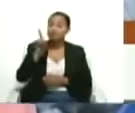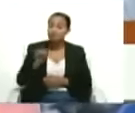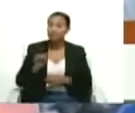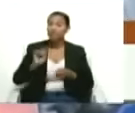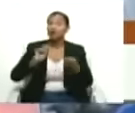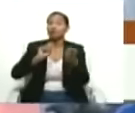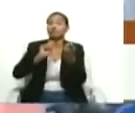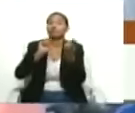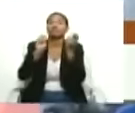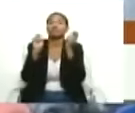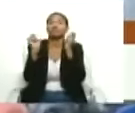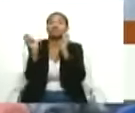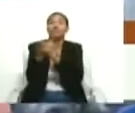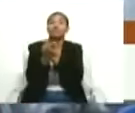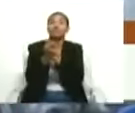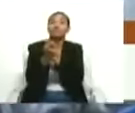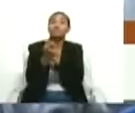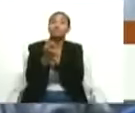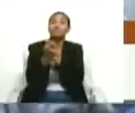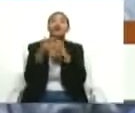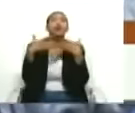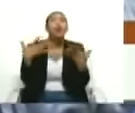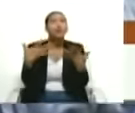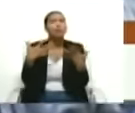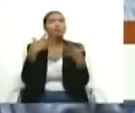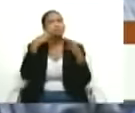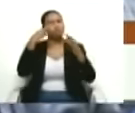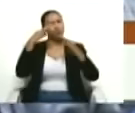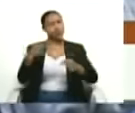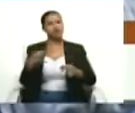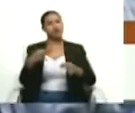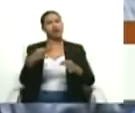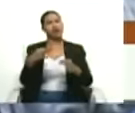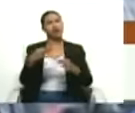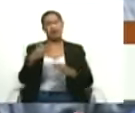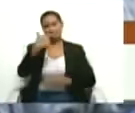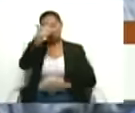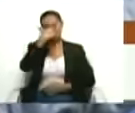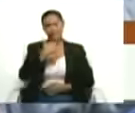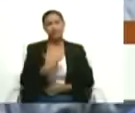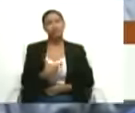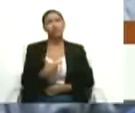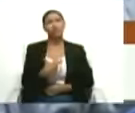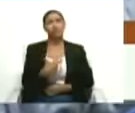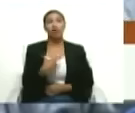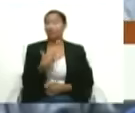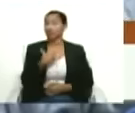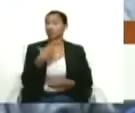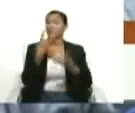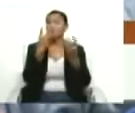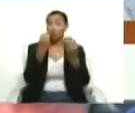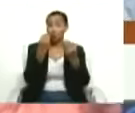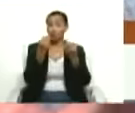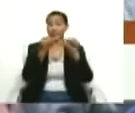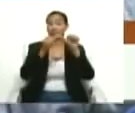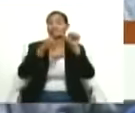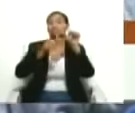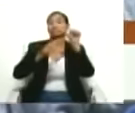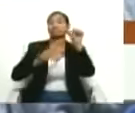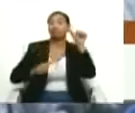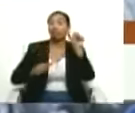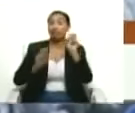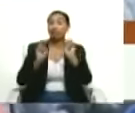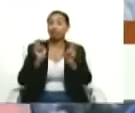transformación que tiene que ver con la seguridad ciudadana. Y ahí tenemos mucho que hablar y mucho